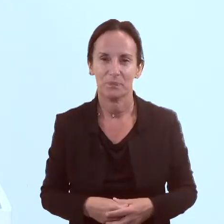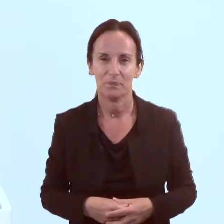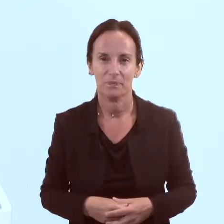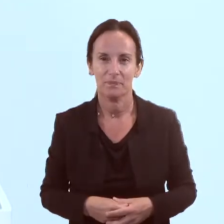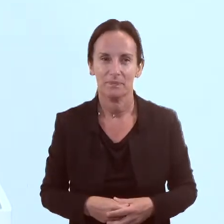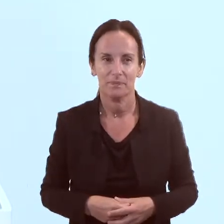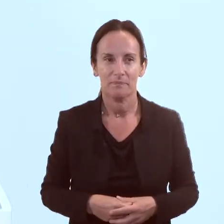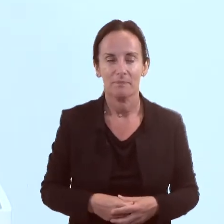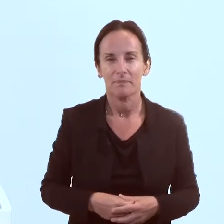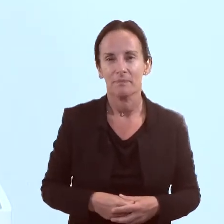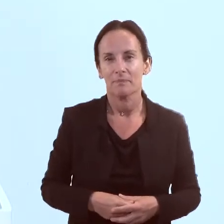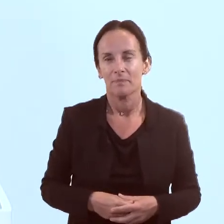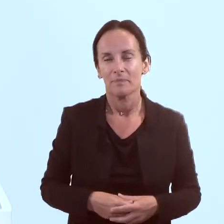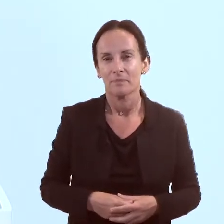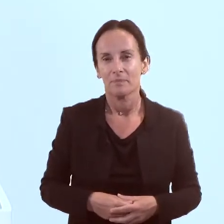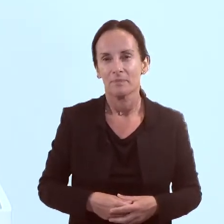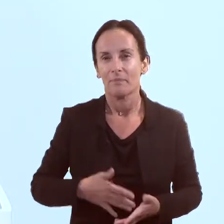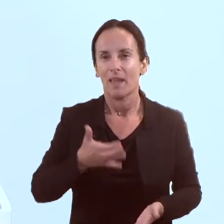Bueno, hay algunas otras